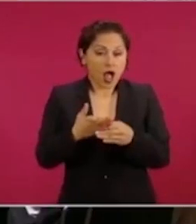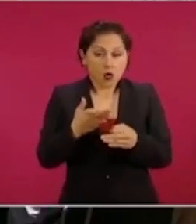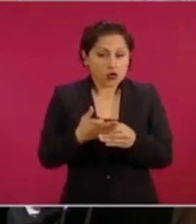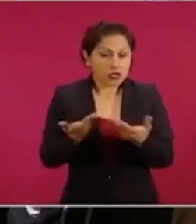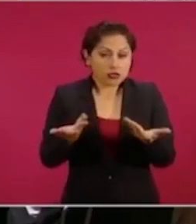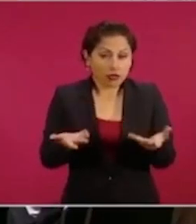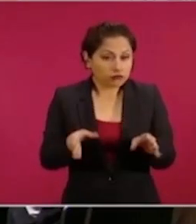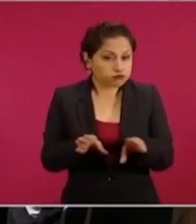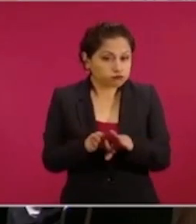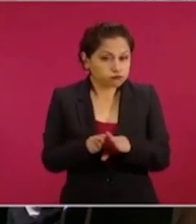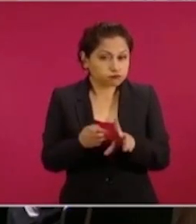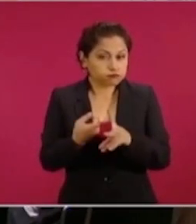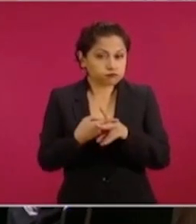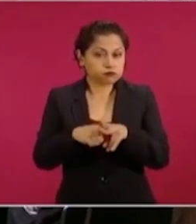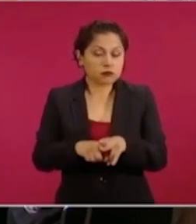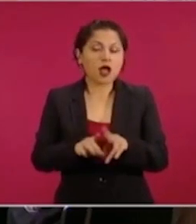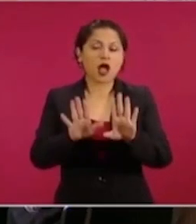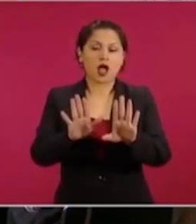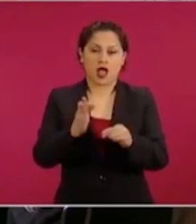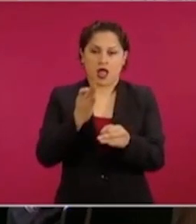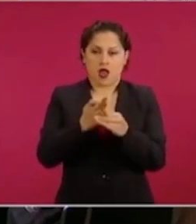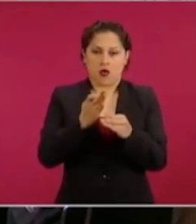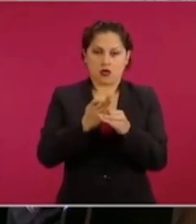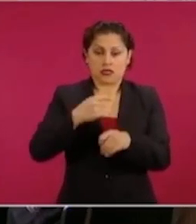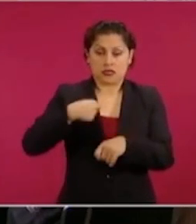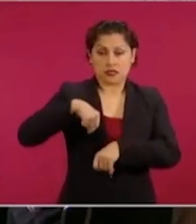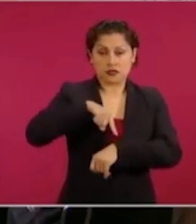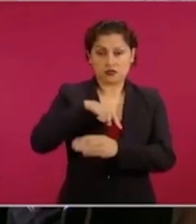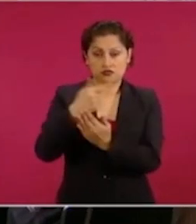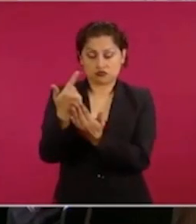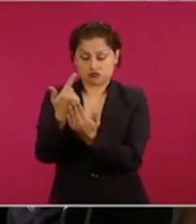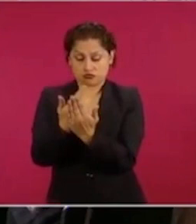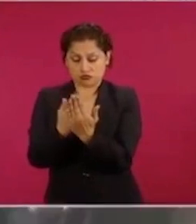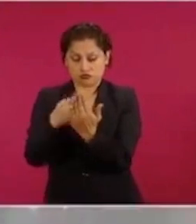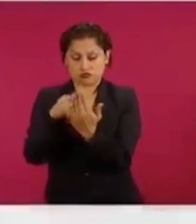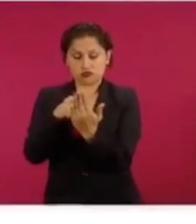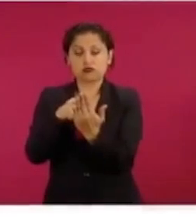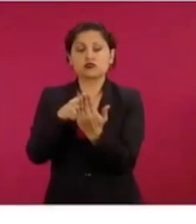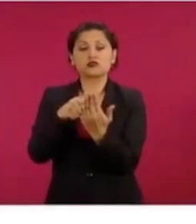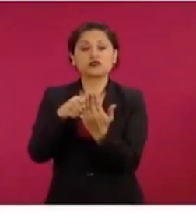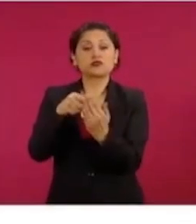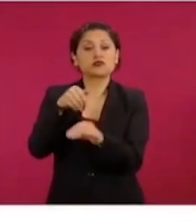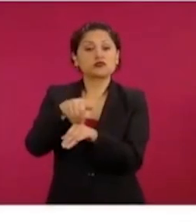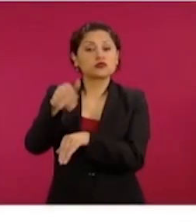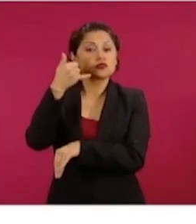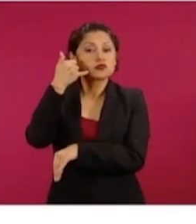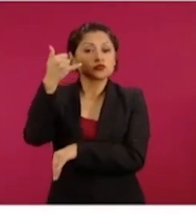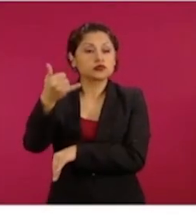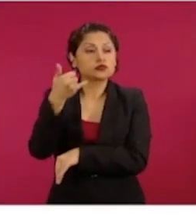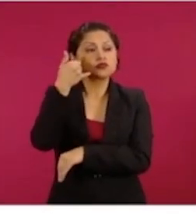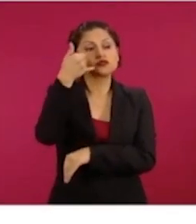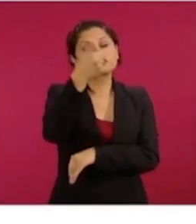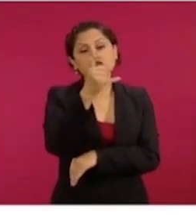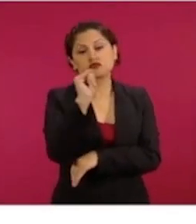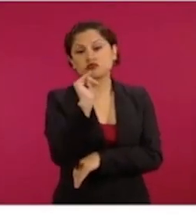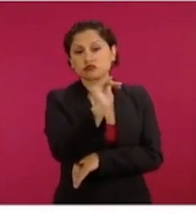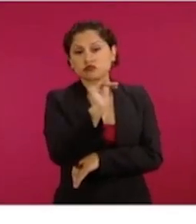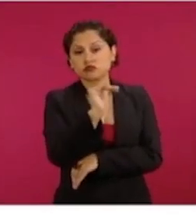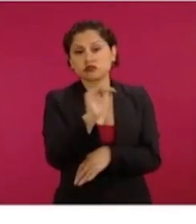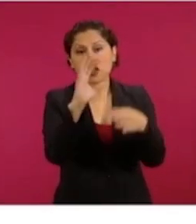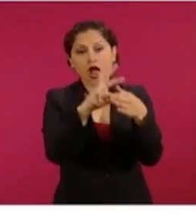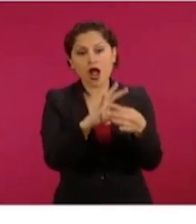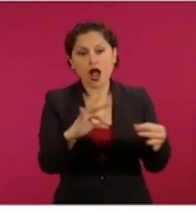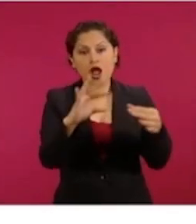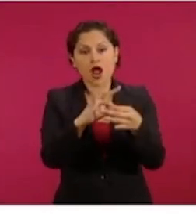Estamos en el momento de llamar a aquellos que están inscritos en el censo y decirles que está este